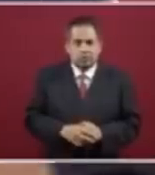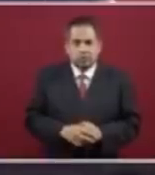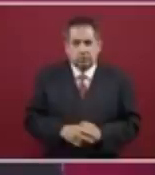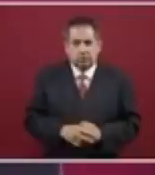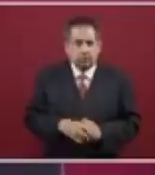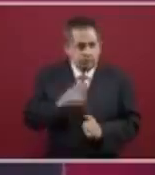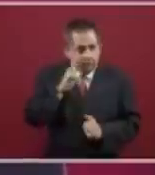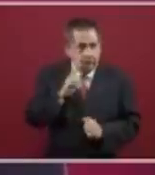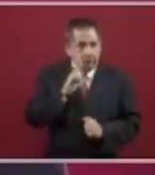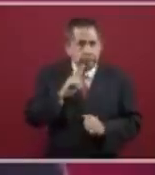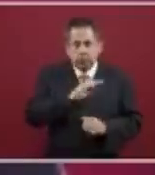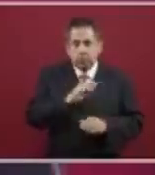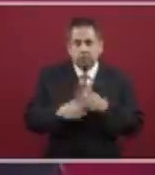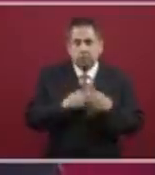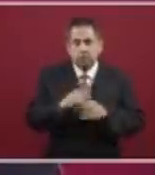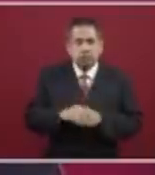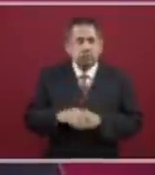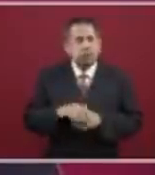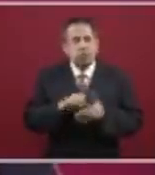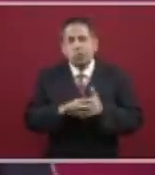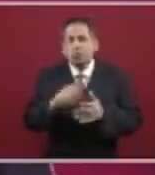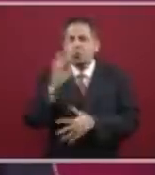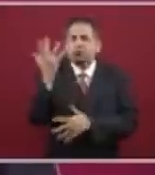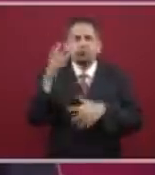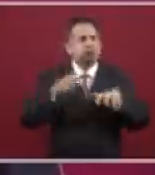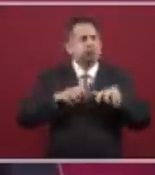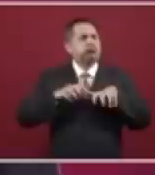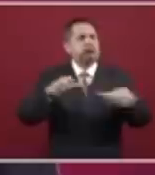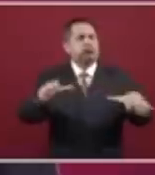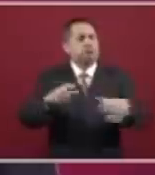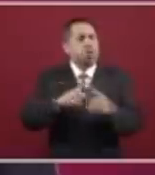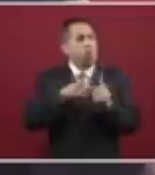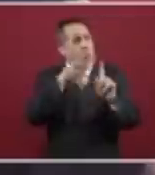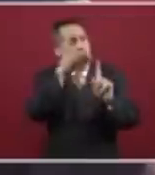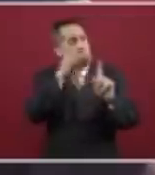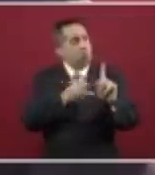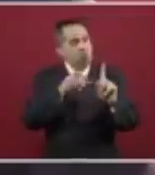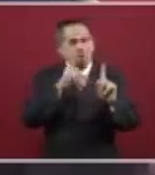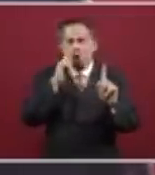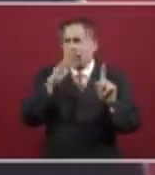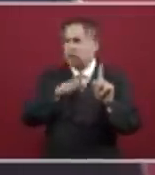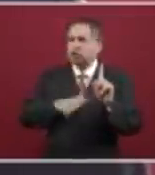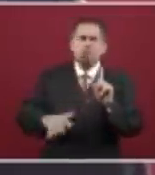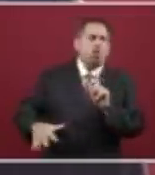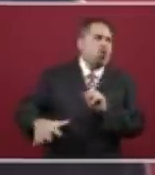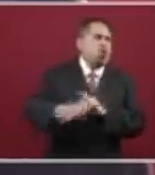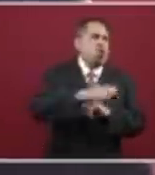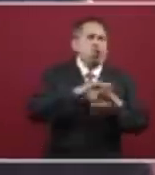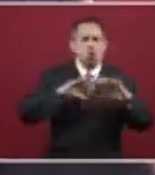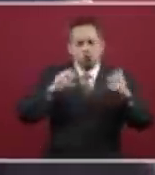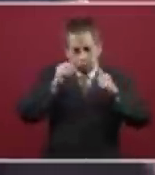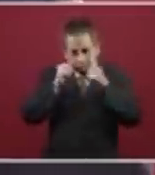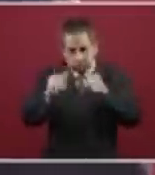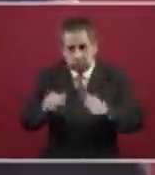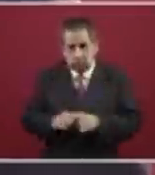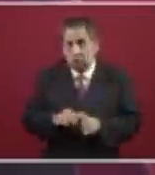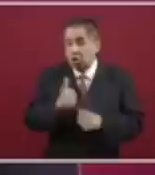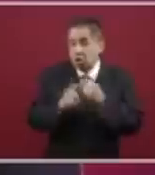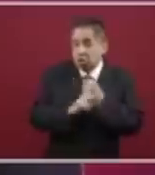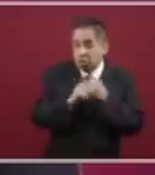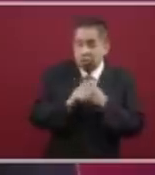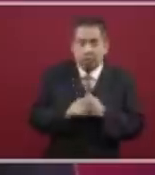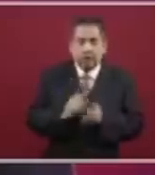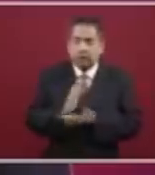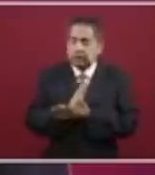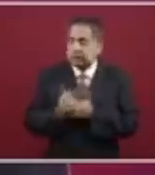Ver el bosque, no solo el árbol, y acabar también con otro problema, el